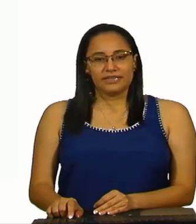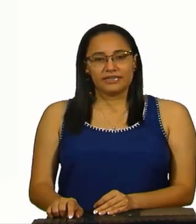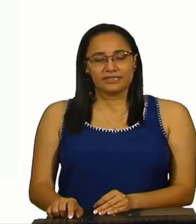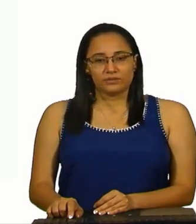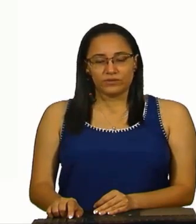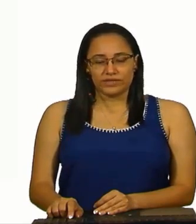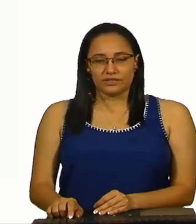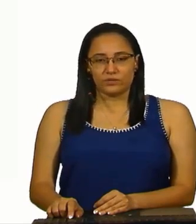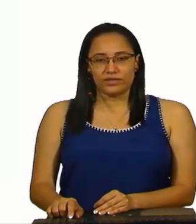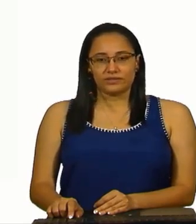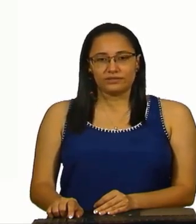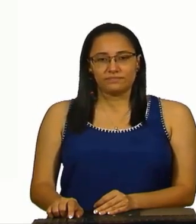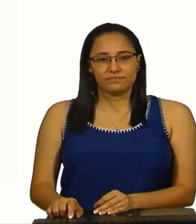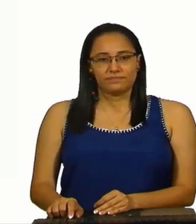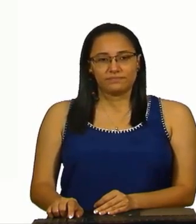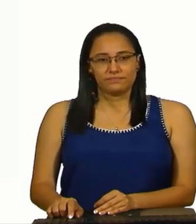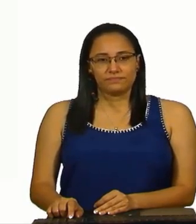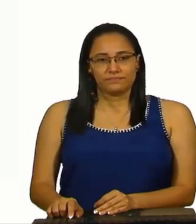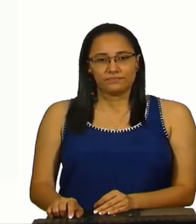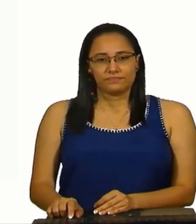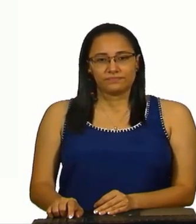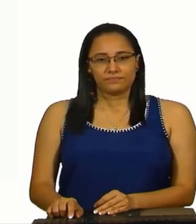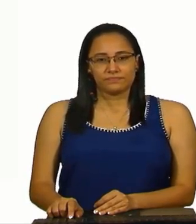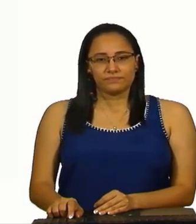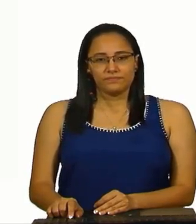in this restaurant.